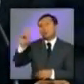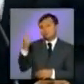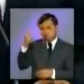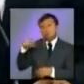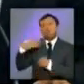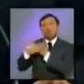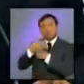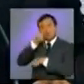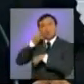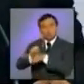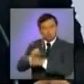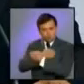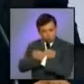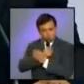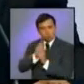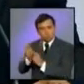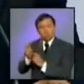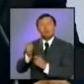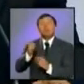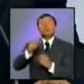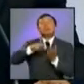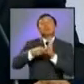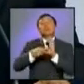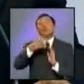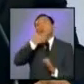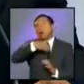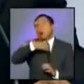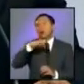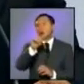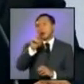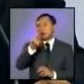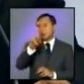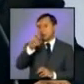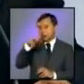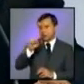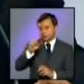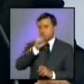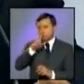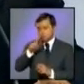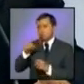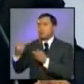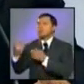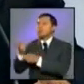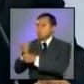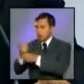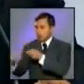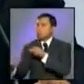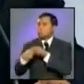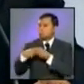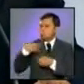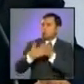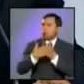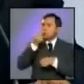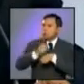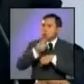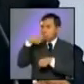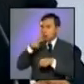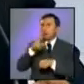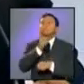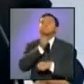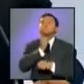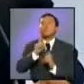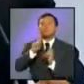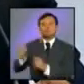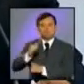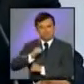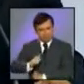habría cambiado la percepción de muchísimas personas sin embargo creo que sigue en la línea es el más congruente el más directo